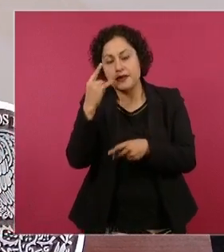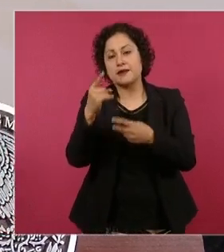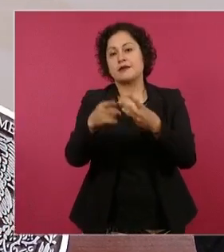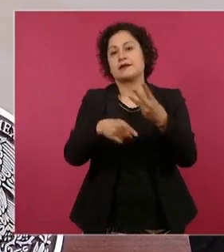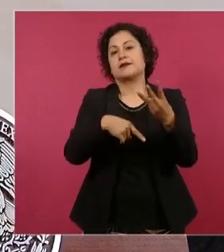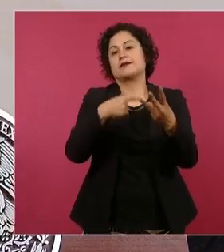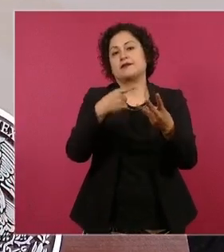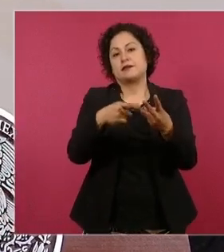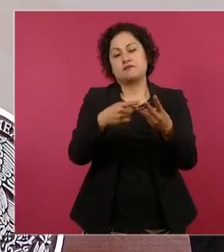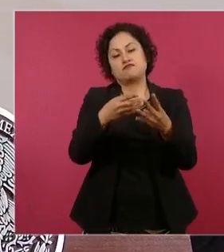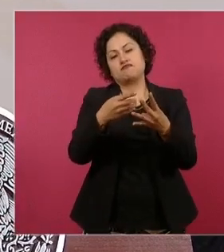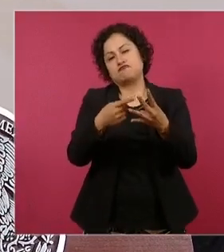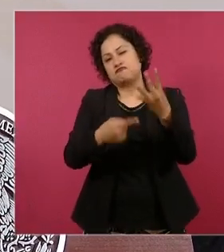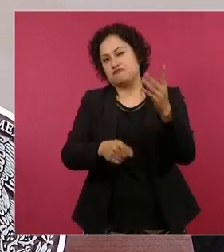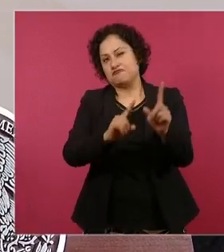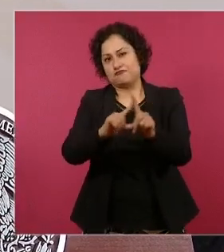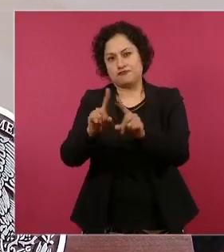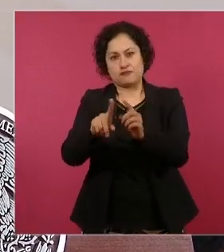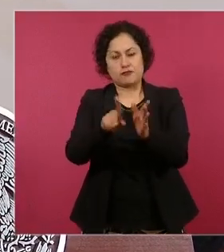2023